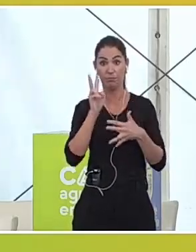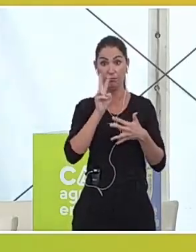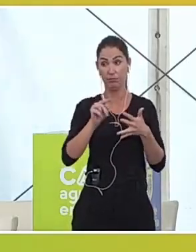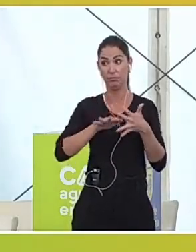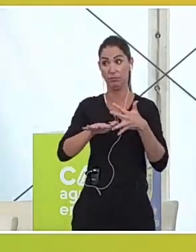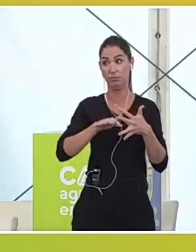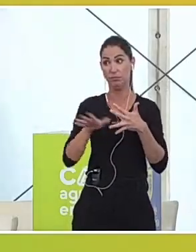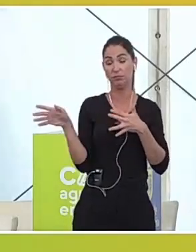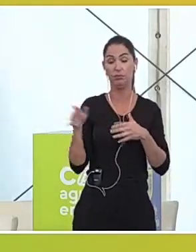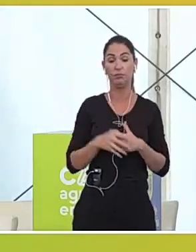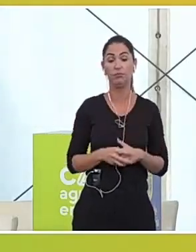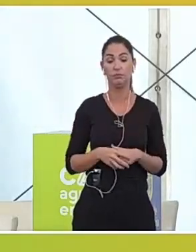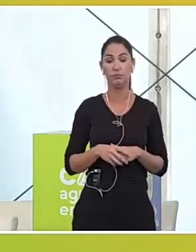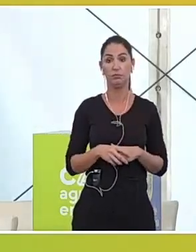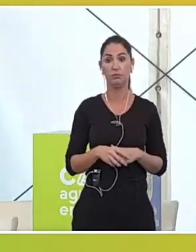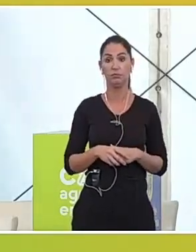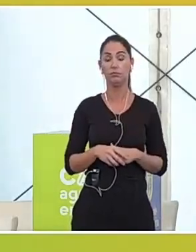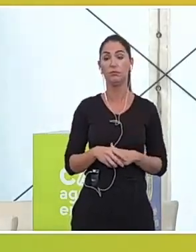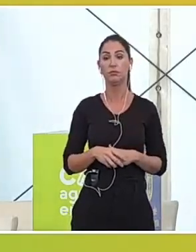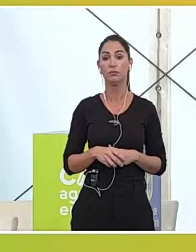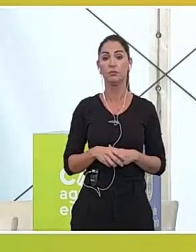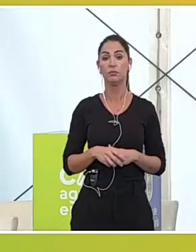y ahí estamos viendo